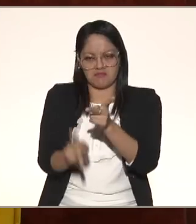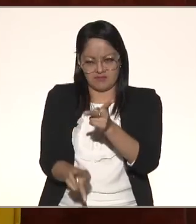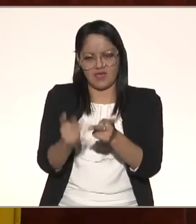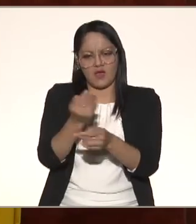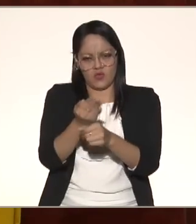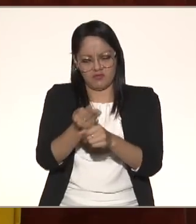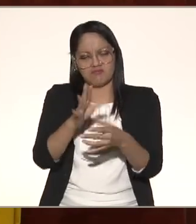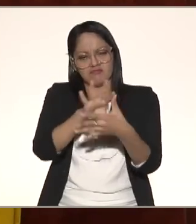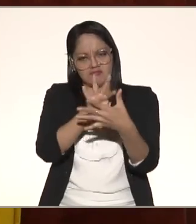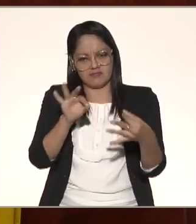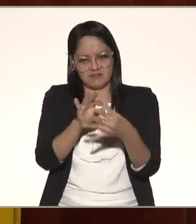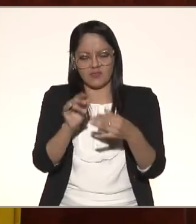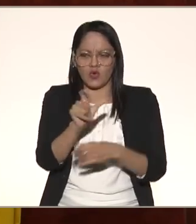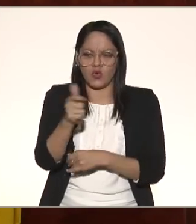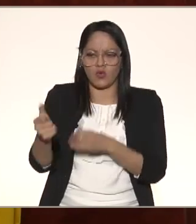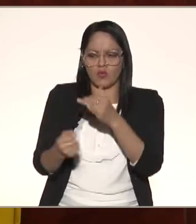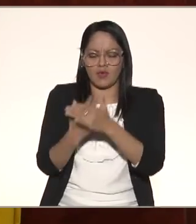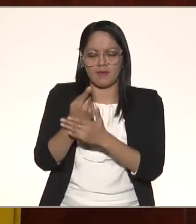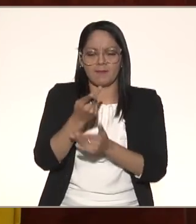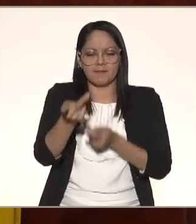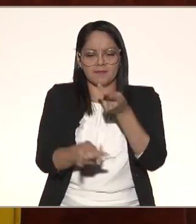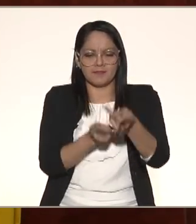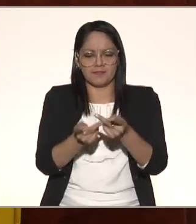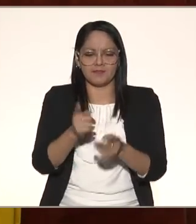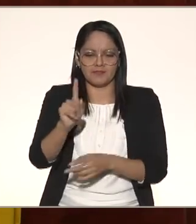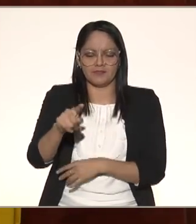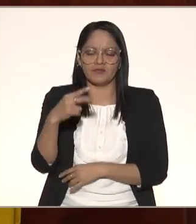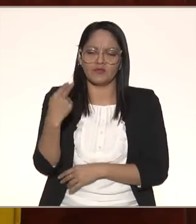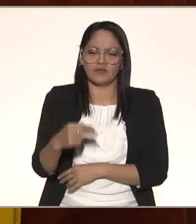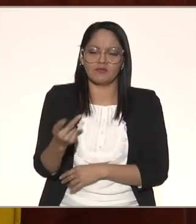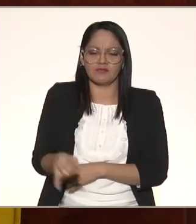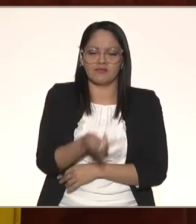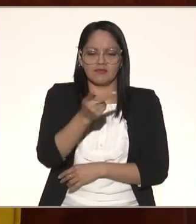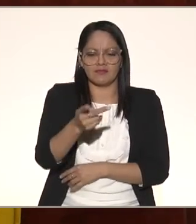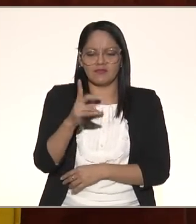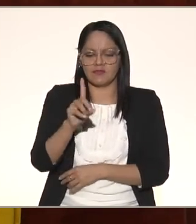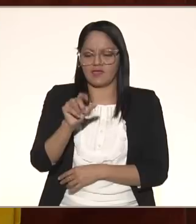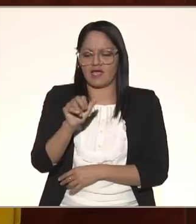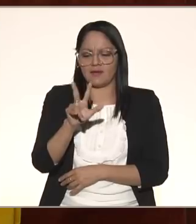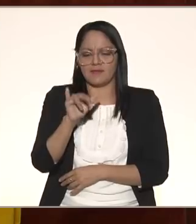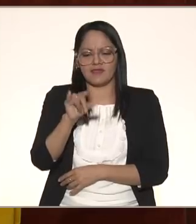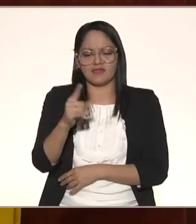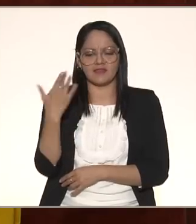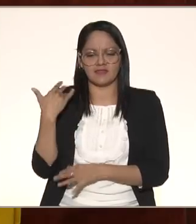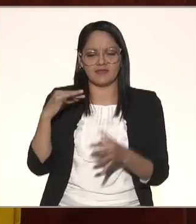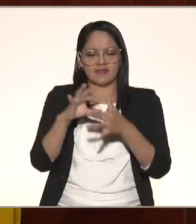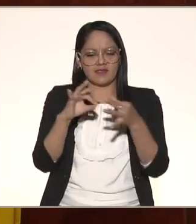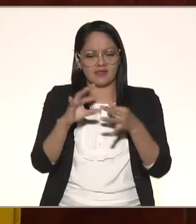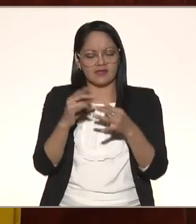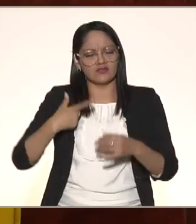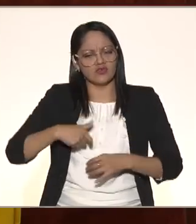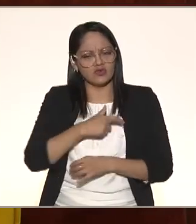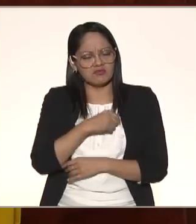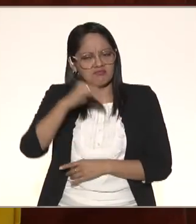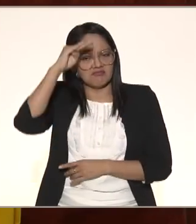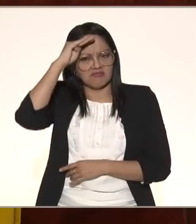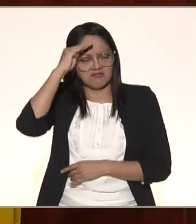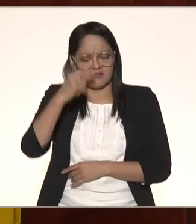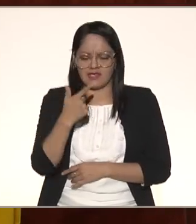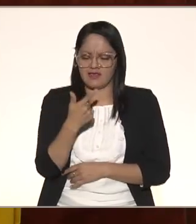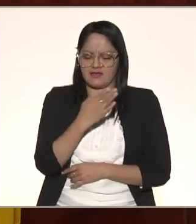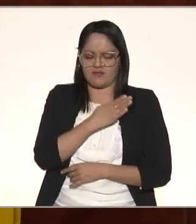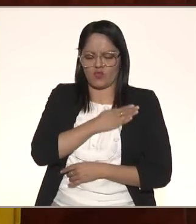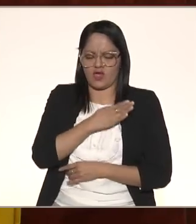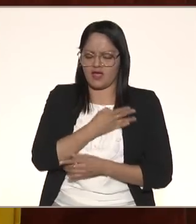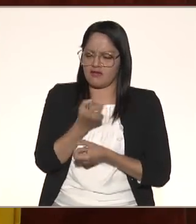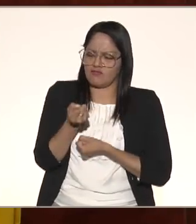fueron haciendo y otras nuevas. Empiezo con una de Gabriel Tres. ¿Por lo que se ha mencionado podríamos reducir a la generosidad